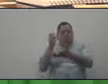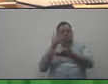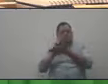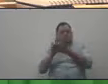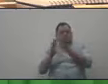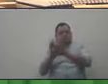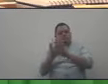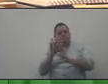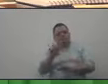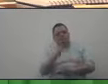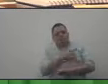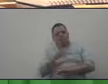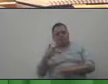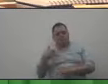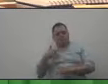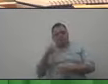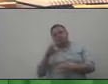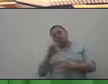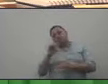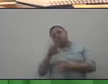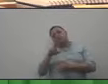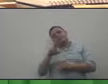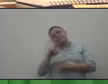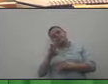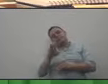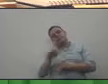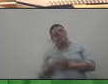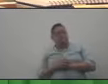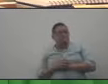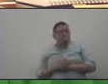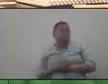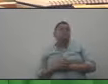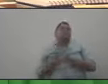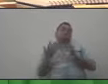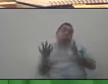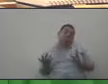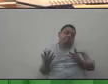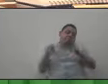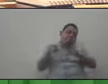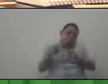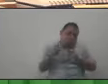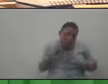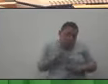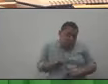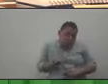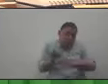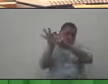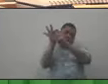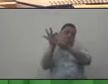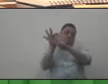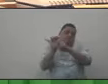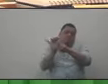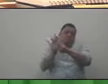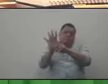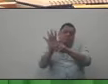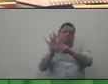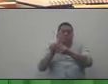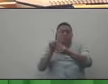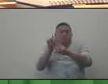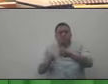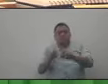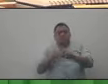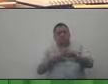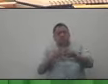financiero de la EPS. Esto es único, o sea, tener la posibilidad